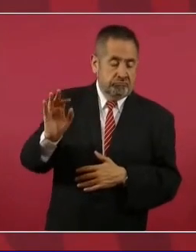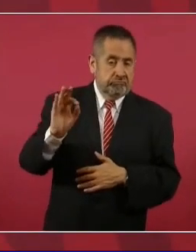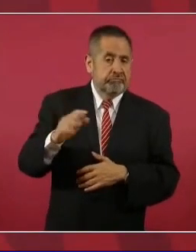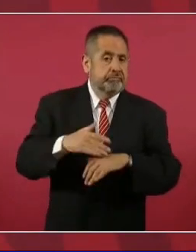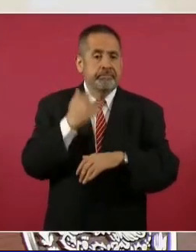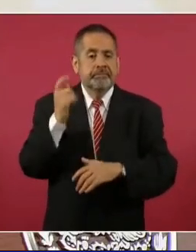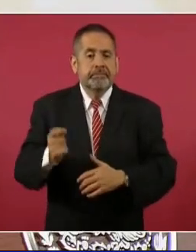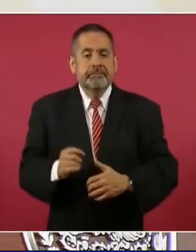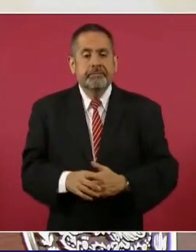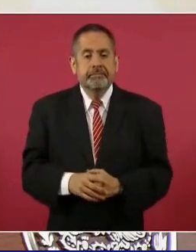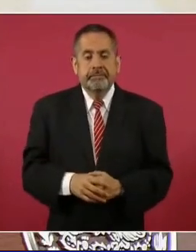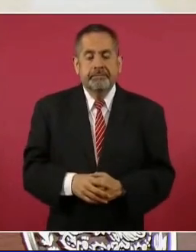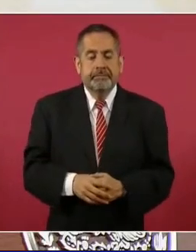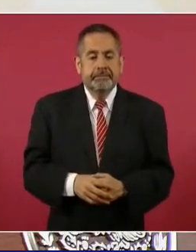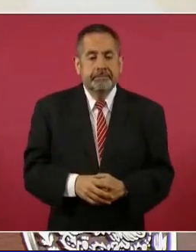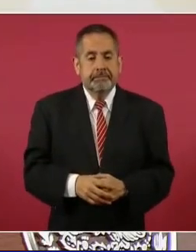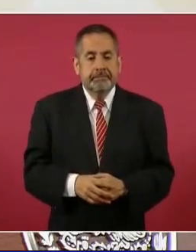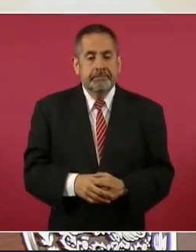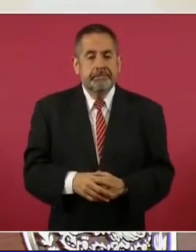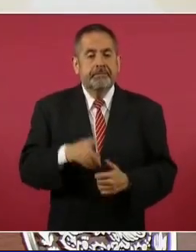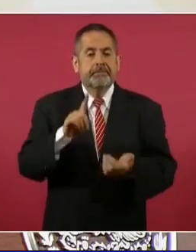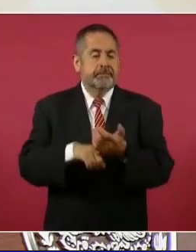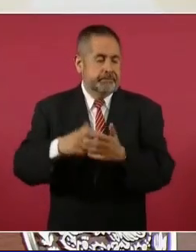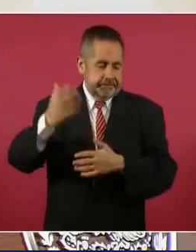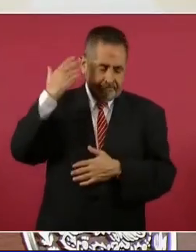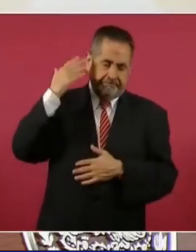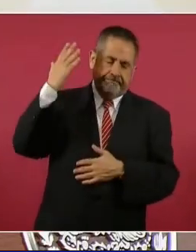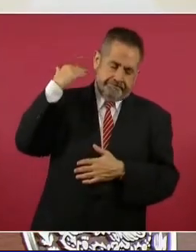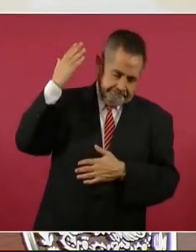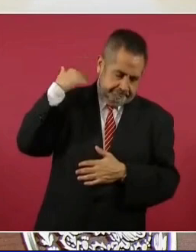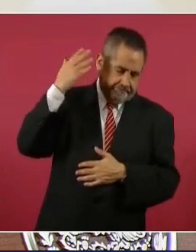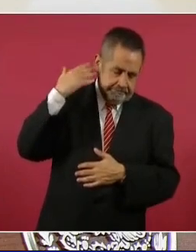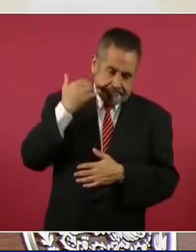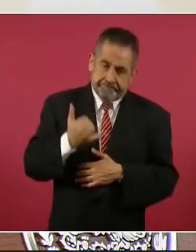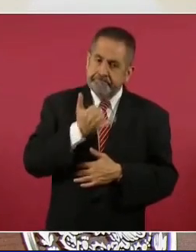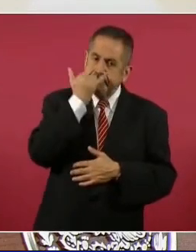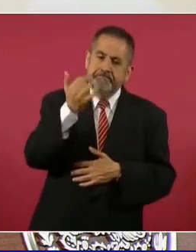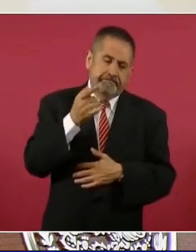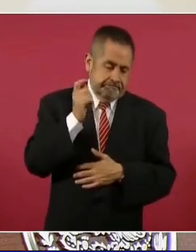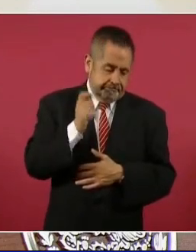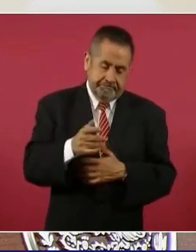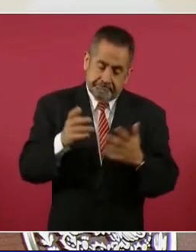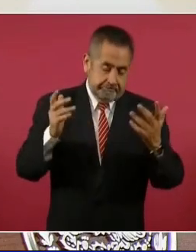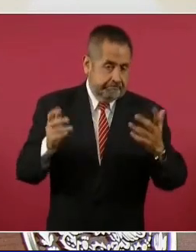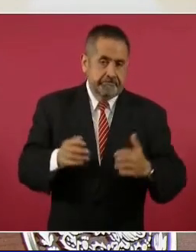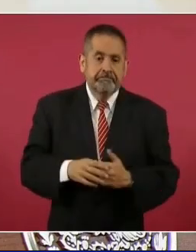porque fue un error el no haber